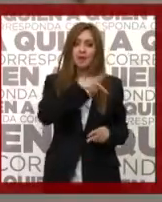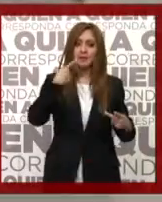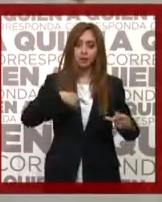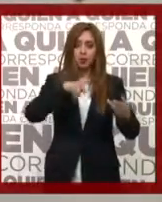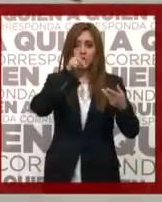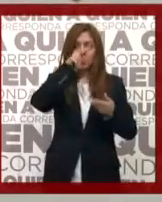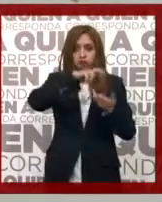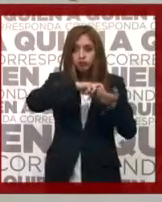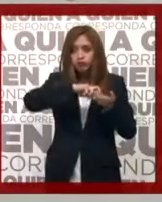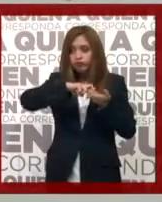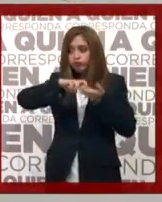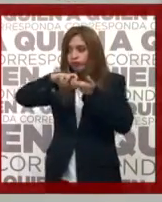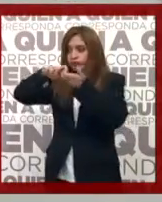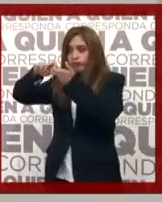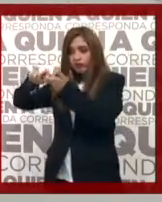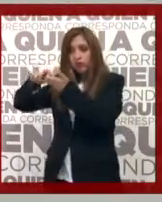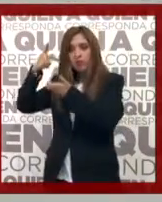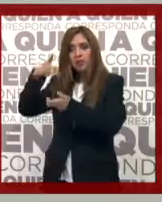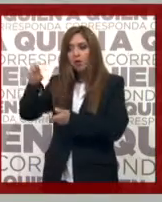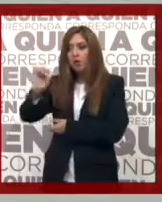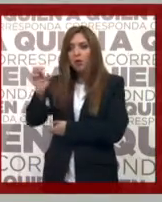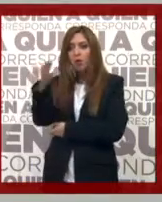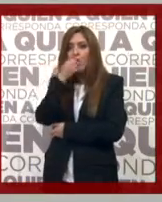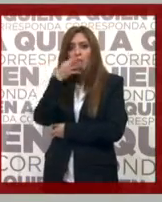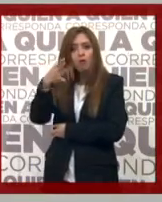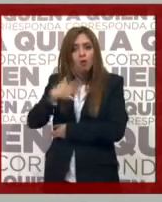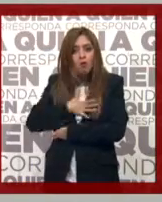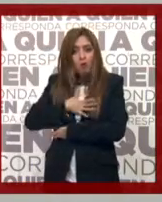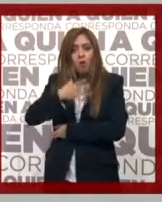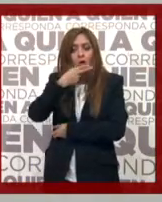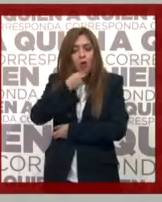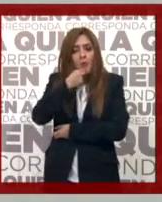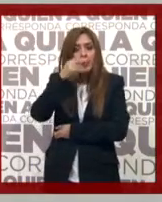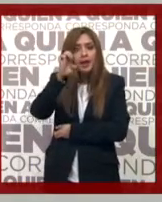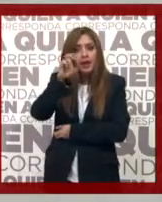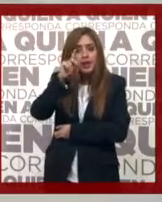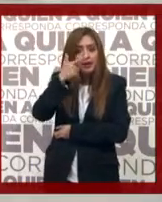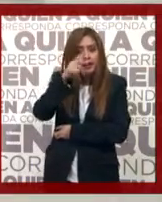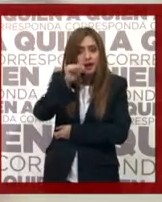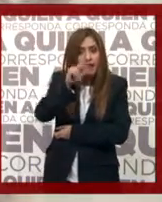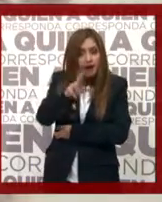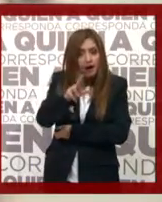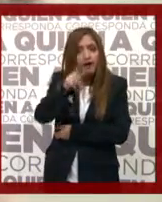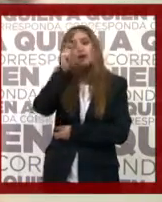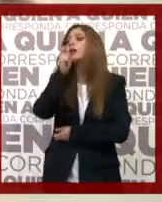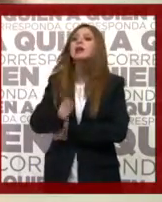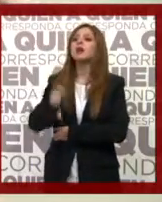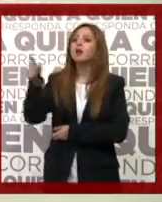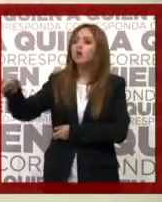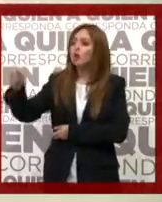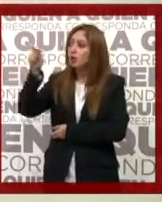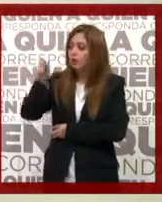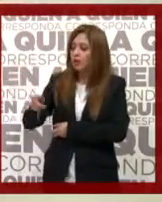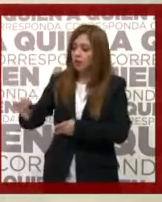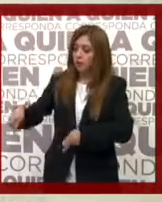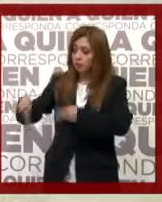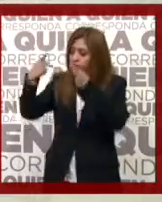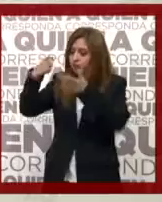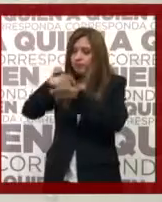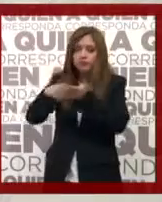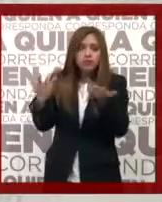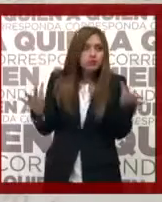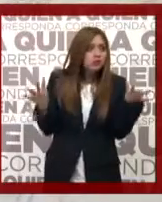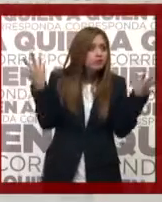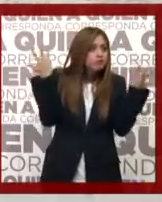sin autorización y consentimiento de Edgar González, a pesar del contrato de compra-venta, por lo que decidió acudir